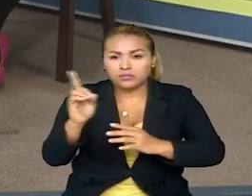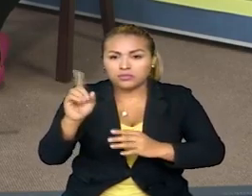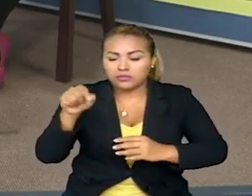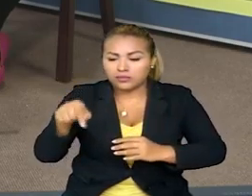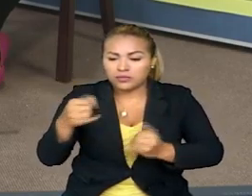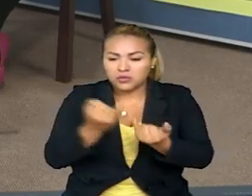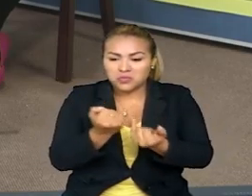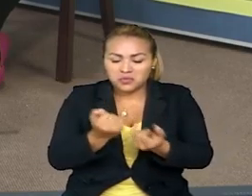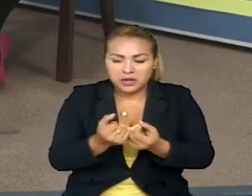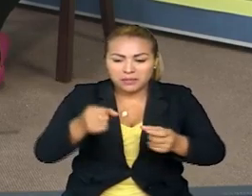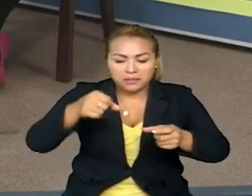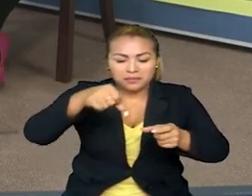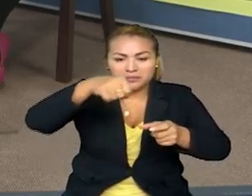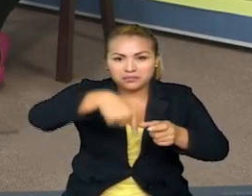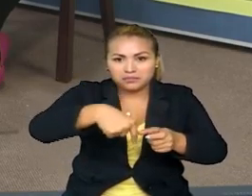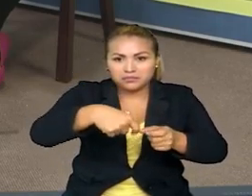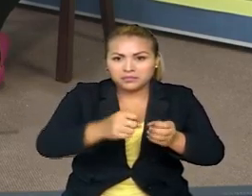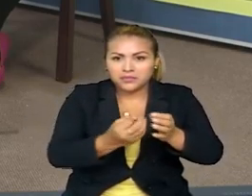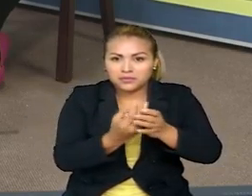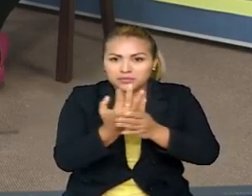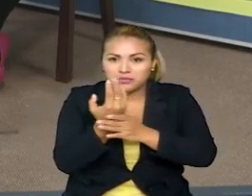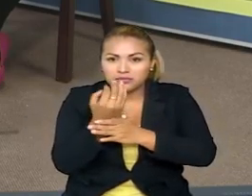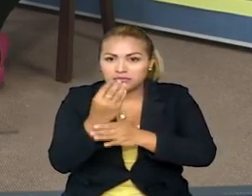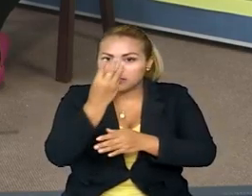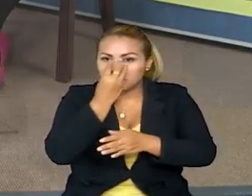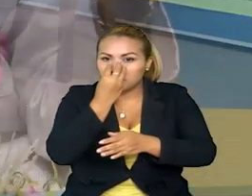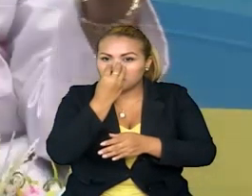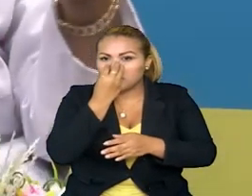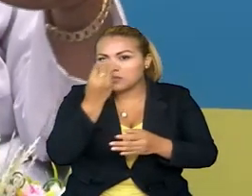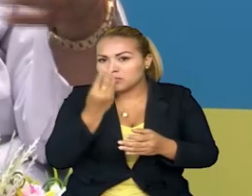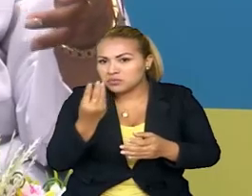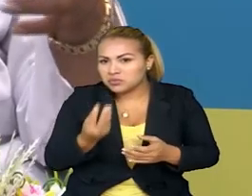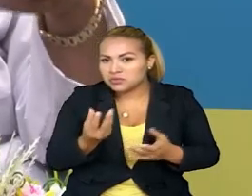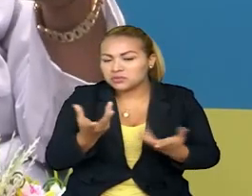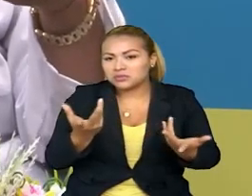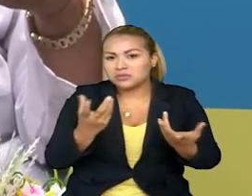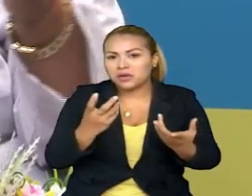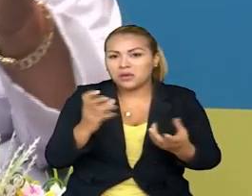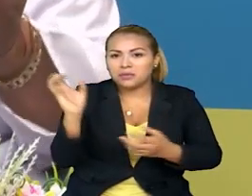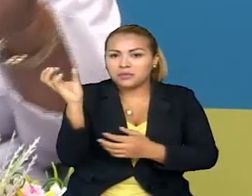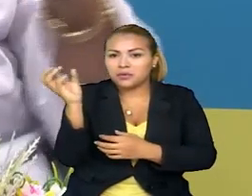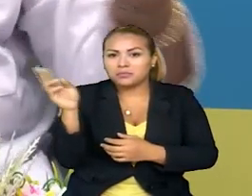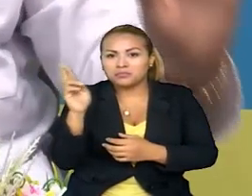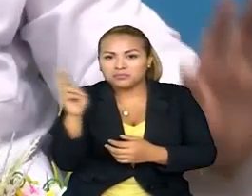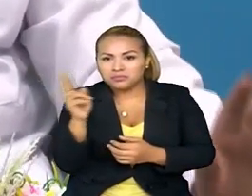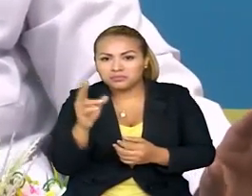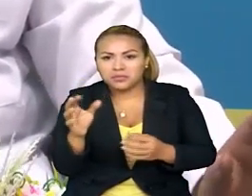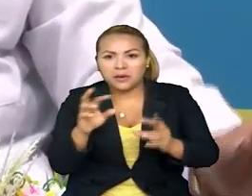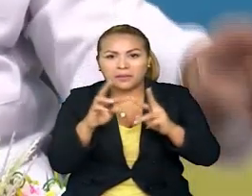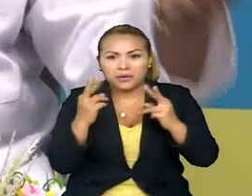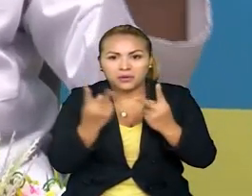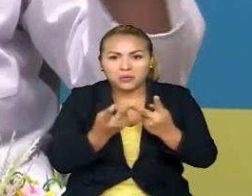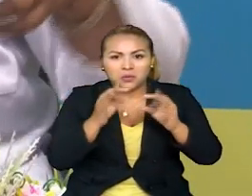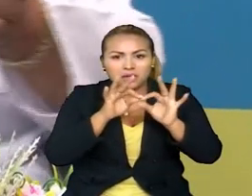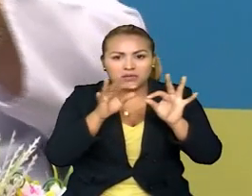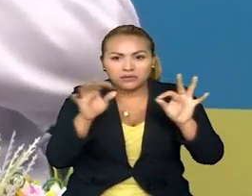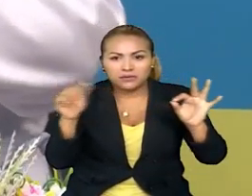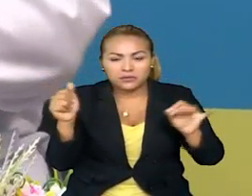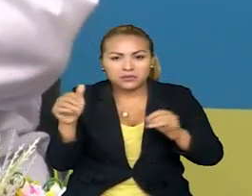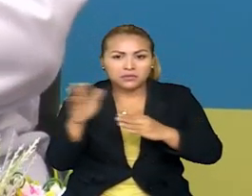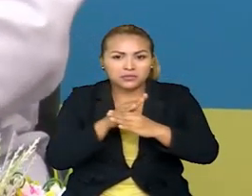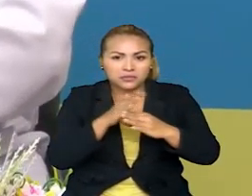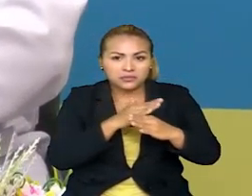chiltoma siempre en la cebolla siempre los alimentos verduras hortalizas para que ellos aprendan desde muy pequeños de